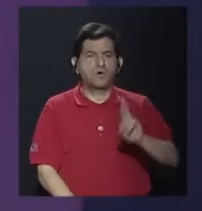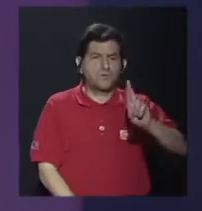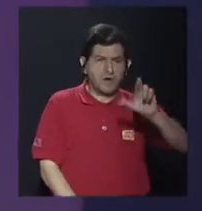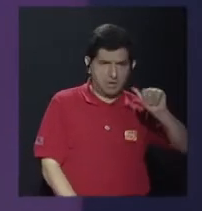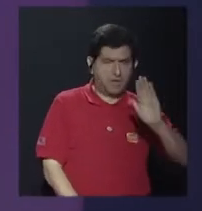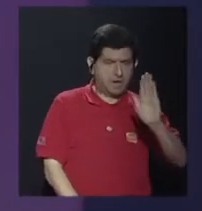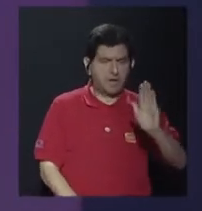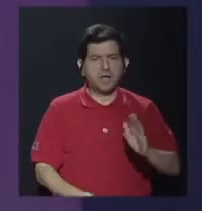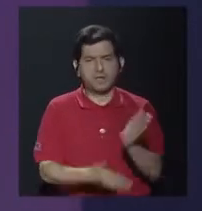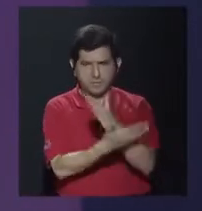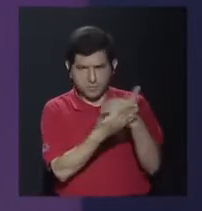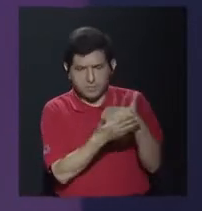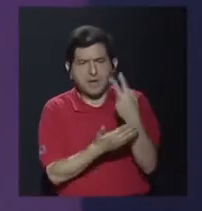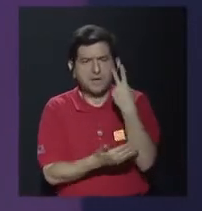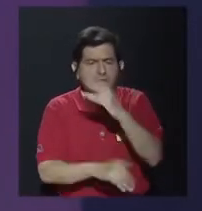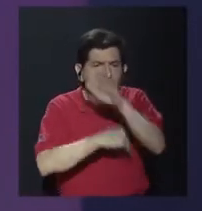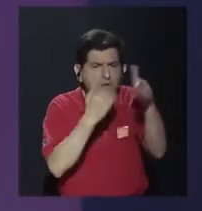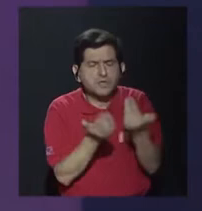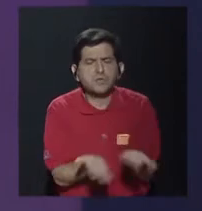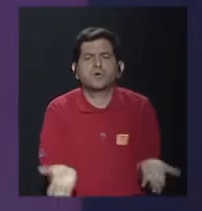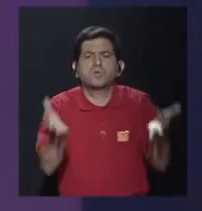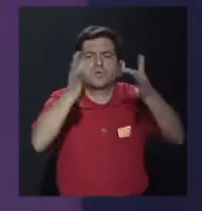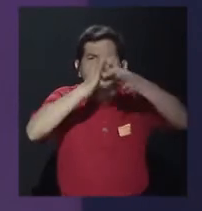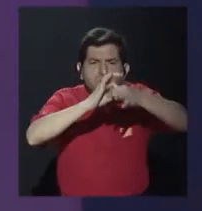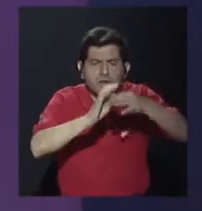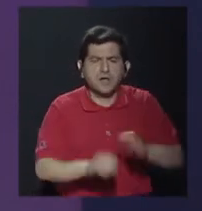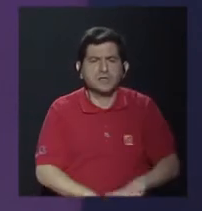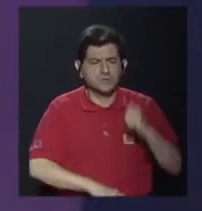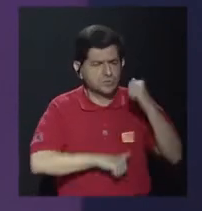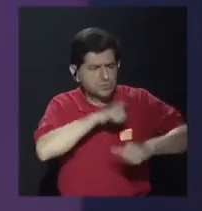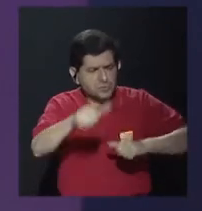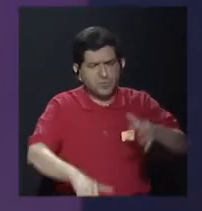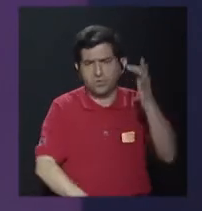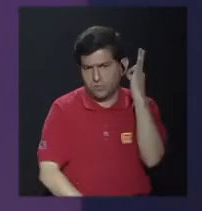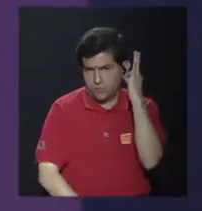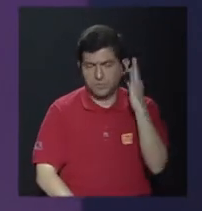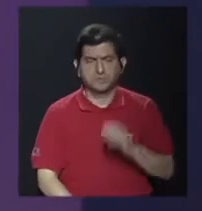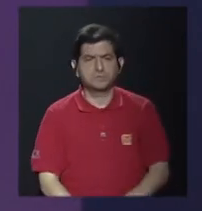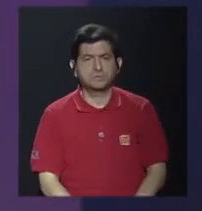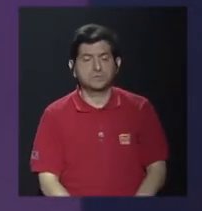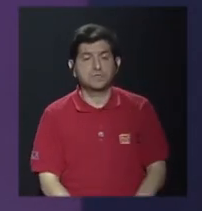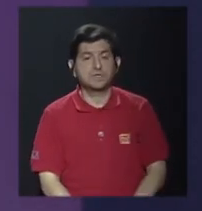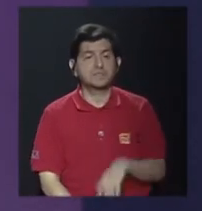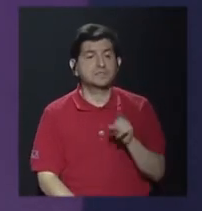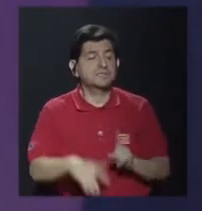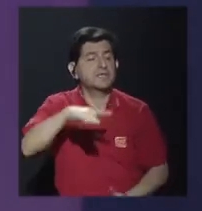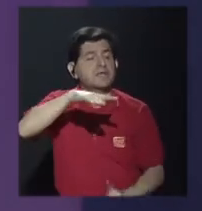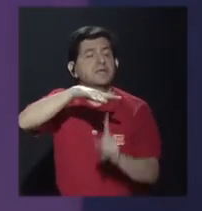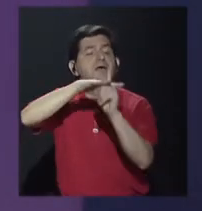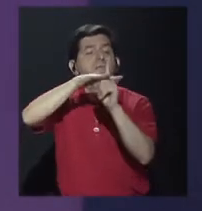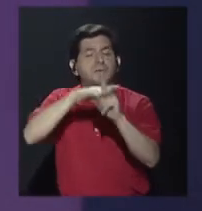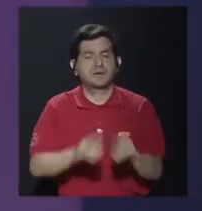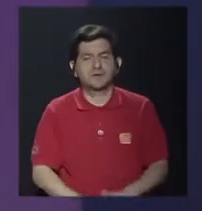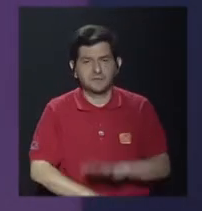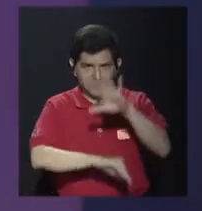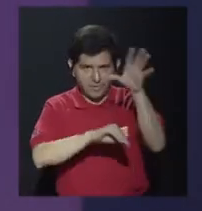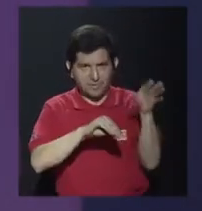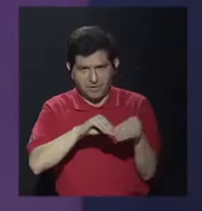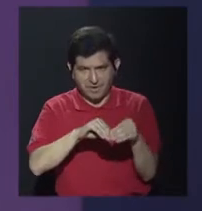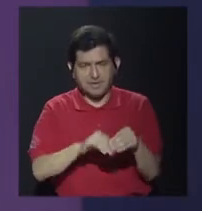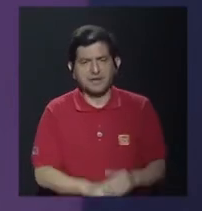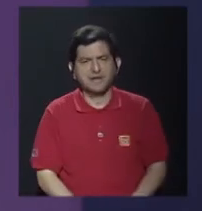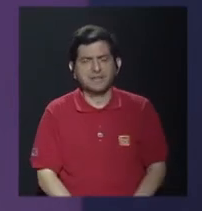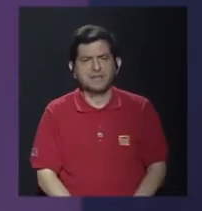lado, viendo todo lo que tenía que ver con feminismos. Y aquí surgió además